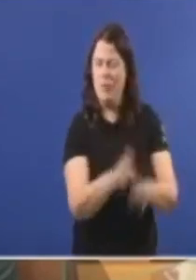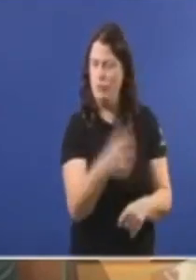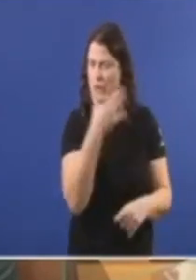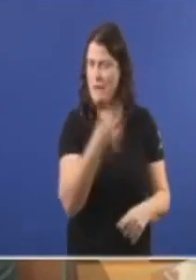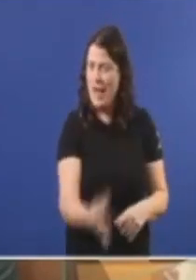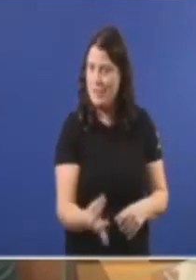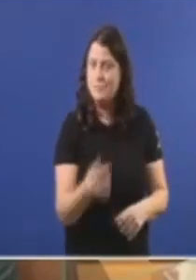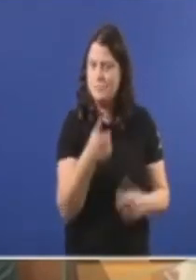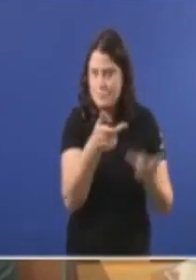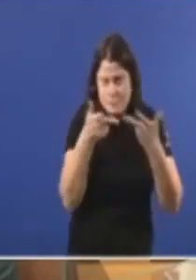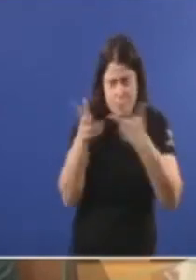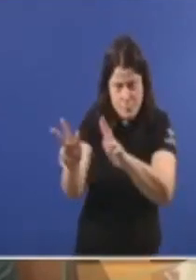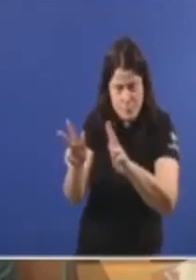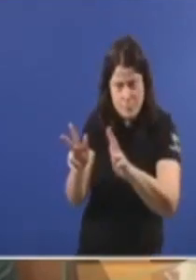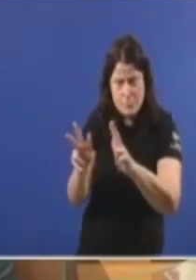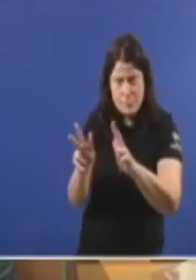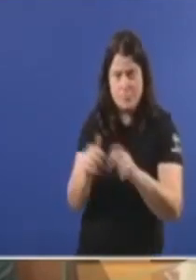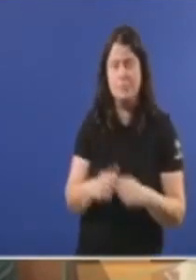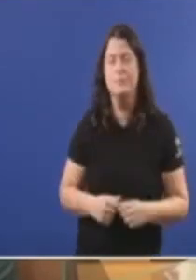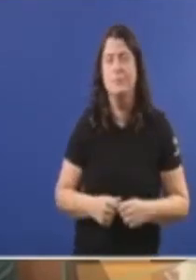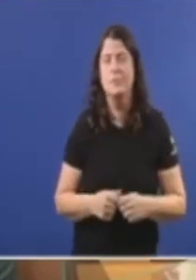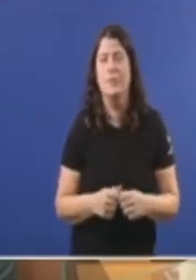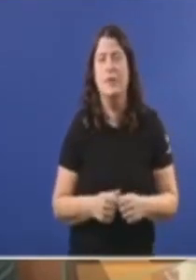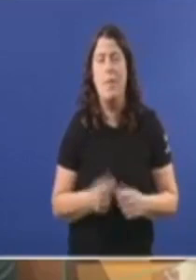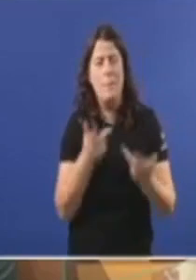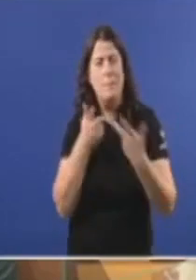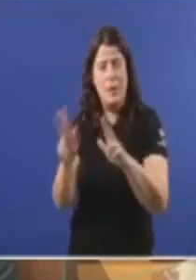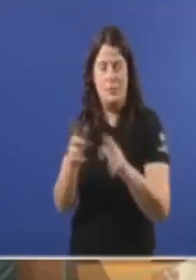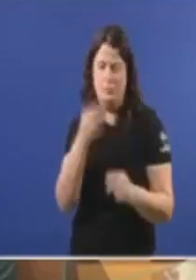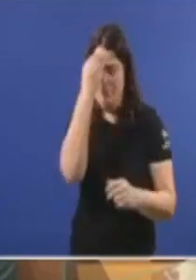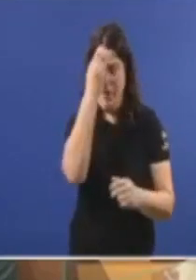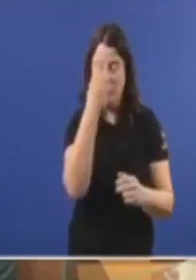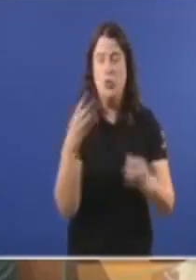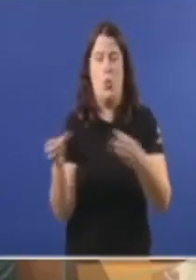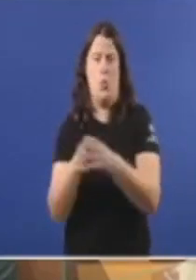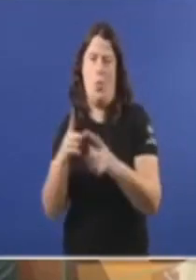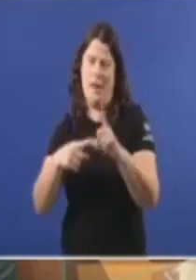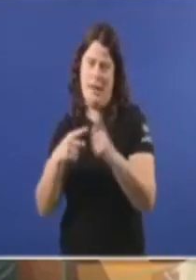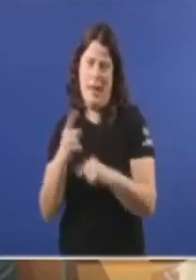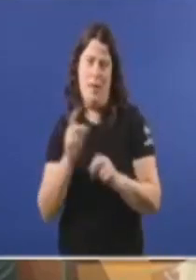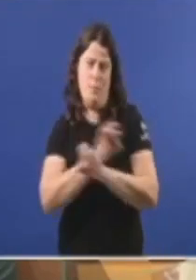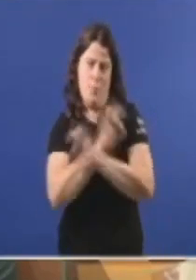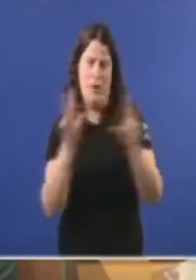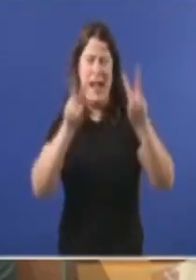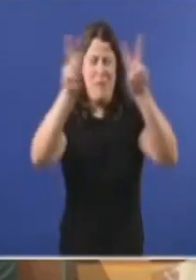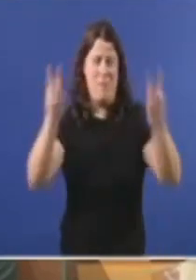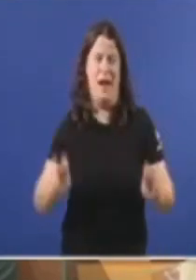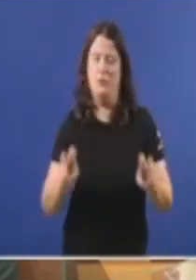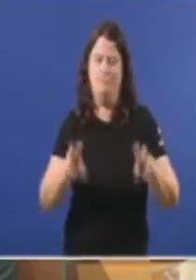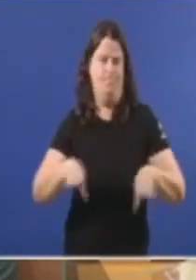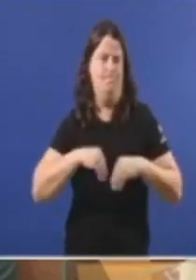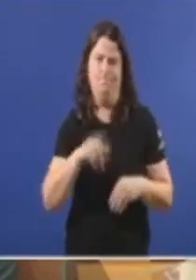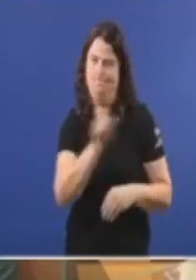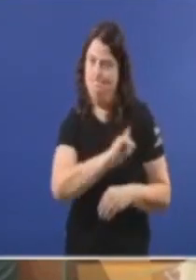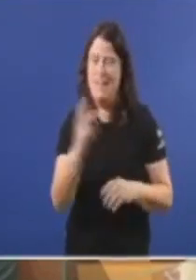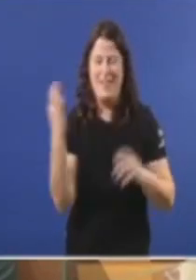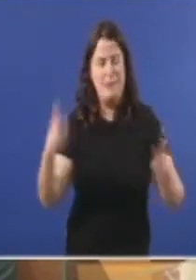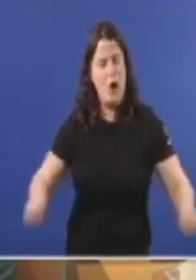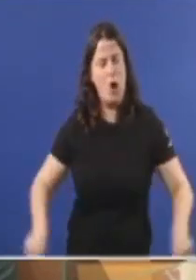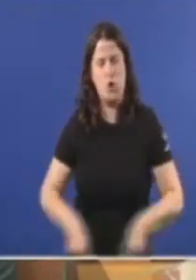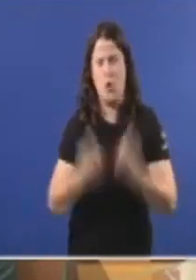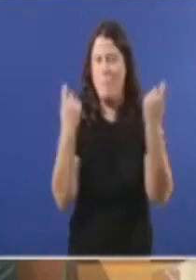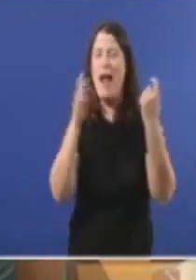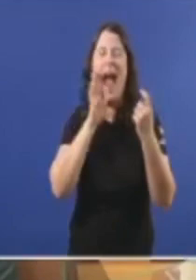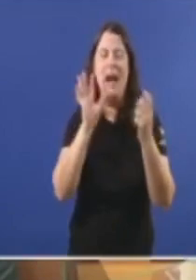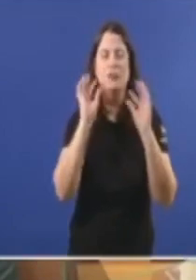Imos permitilo? Creo que quede moi clara cal é a resposta do BNG. Parécenos un marco inaceptable e hai que romper con ese